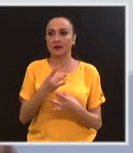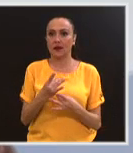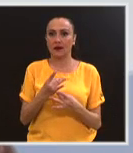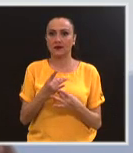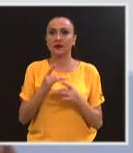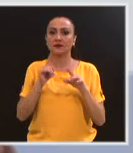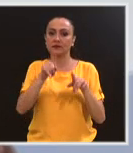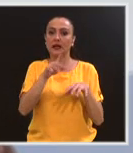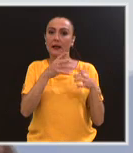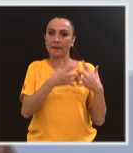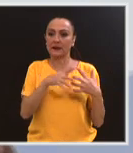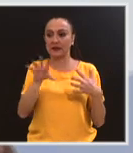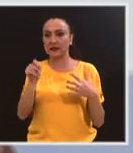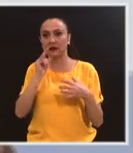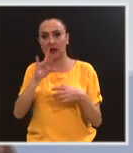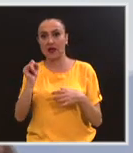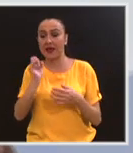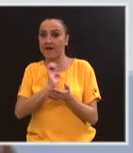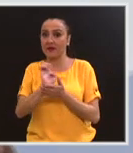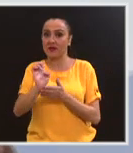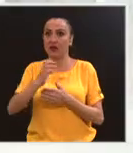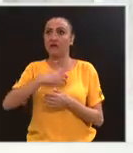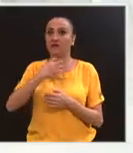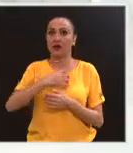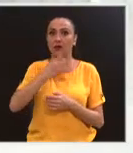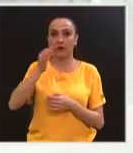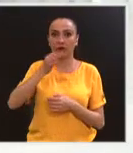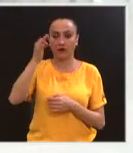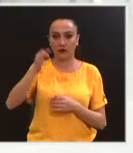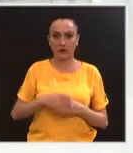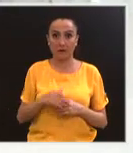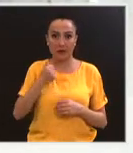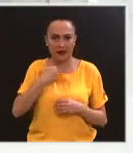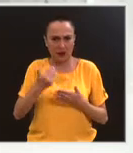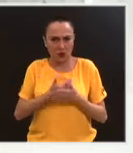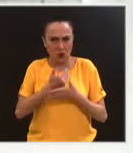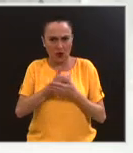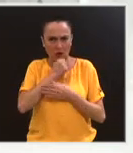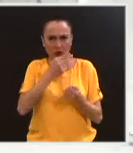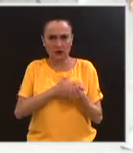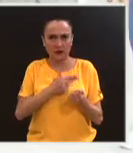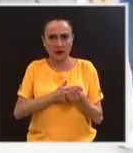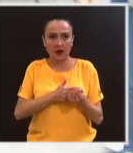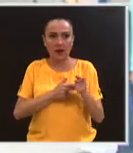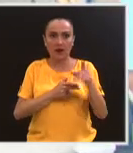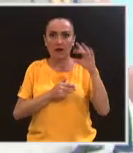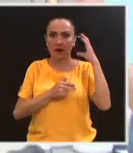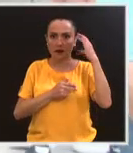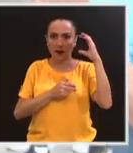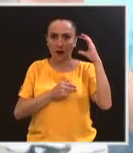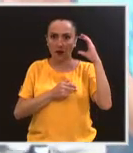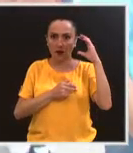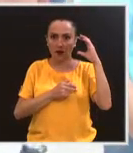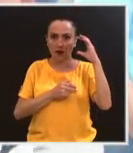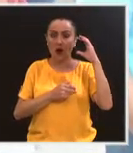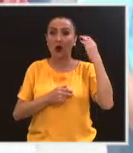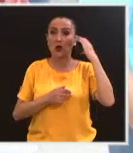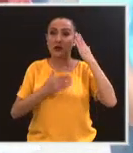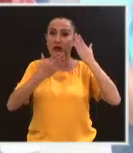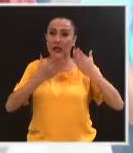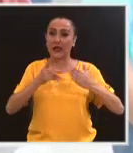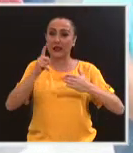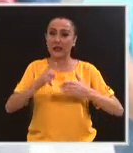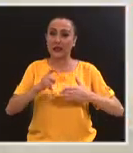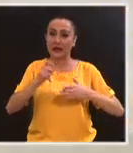partes y así evitar reclamaciones futuras tener un nuevo hospital en Cartago los cartagineses